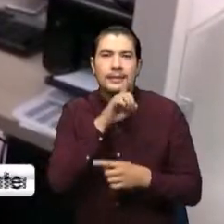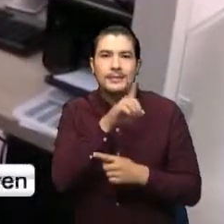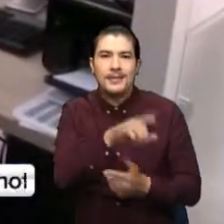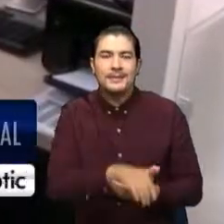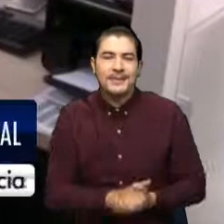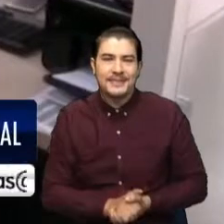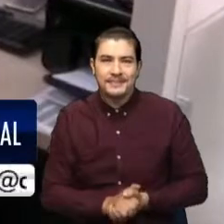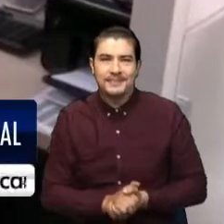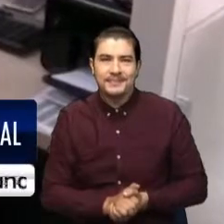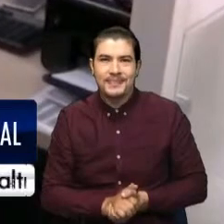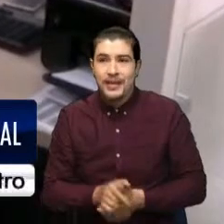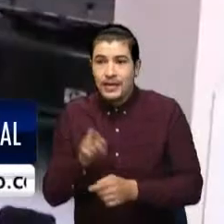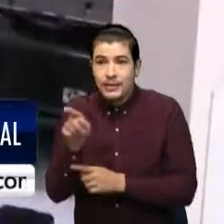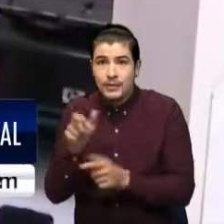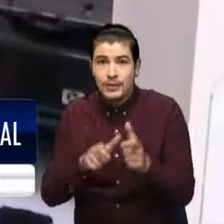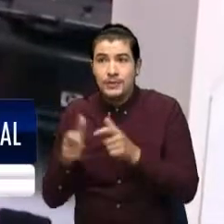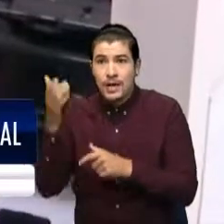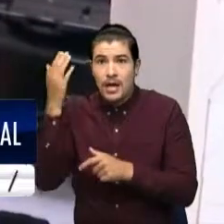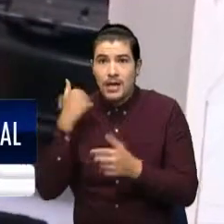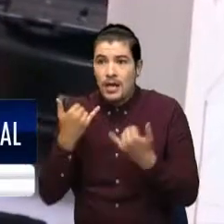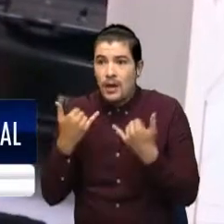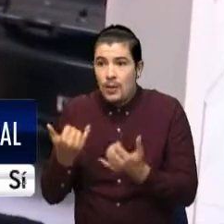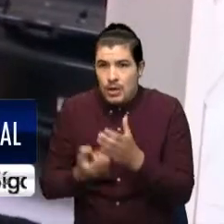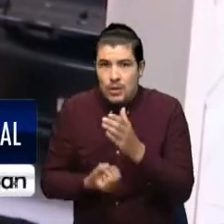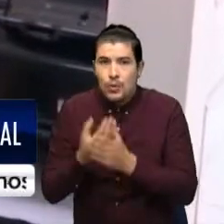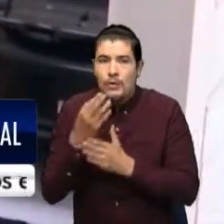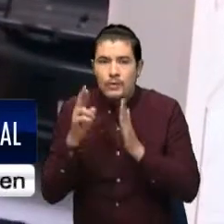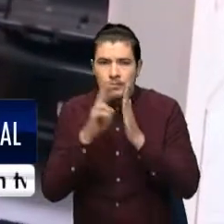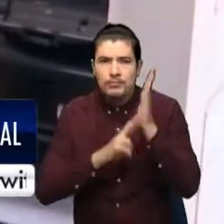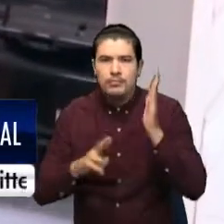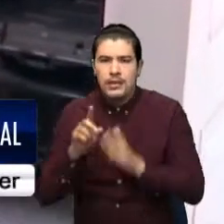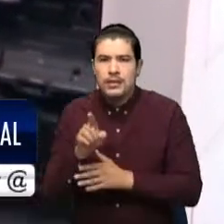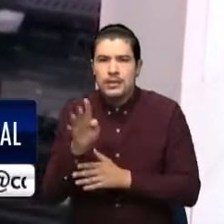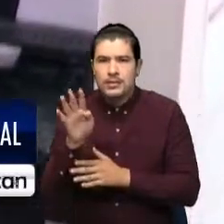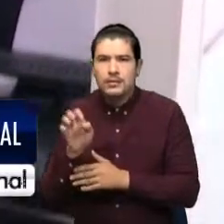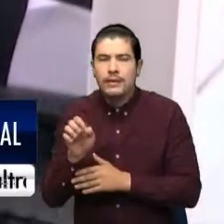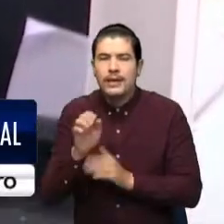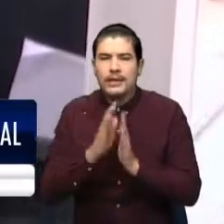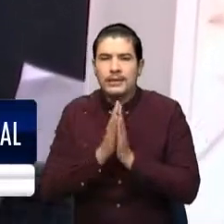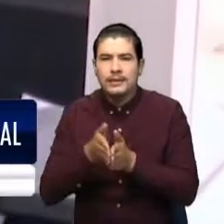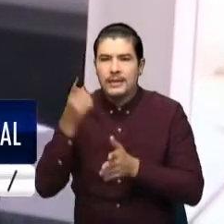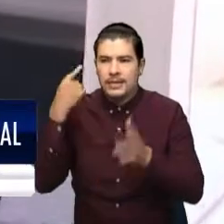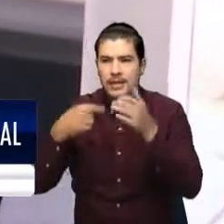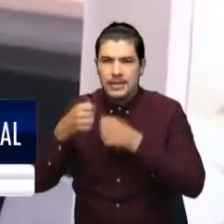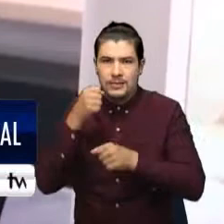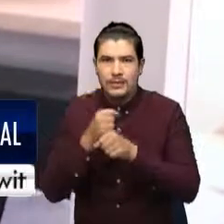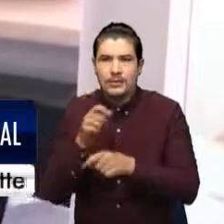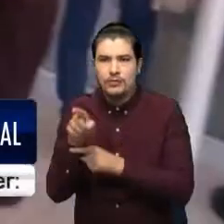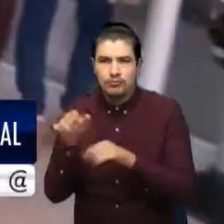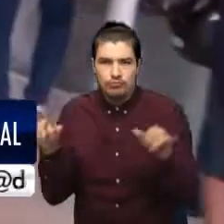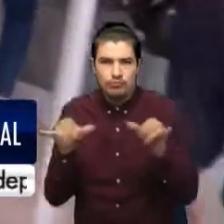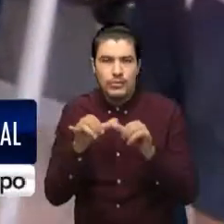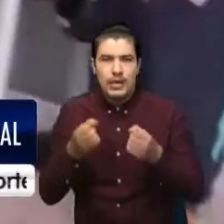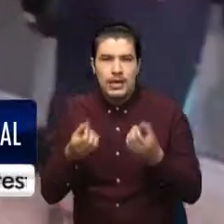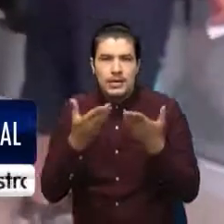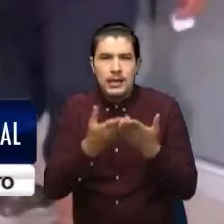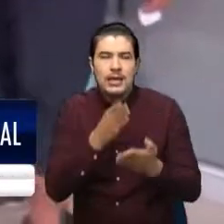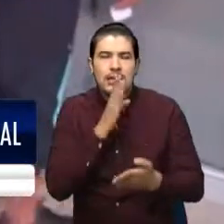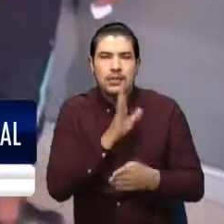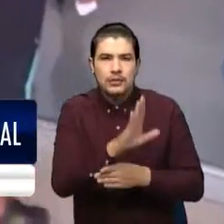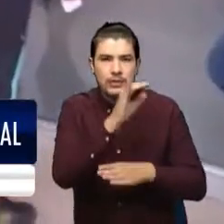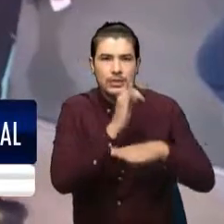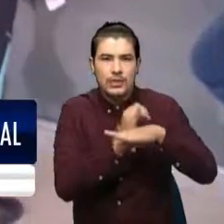contribuyentes cuyos predios fueron actualizados con la resolución del 19 diciembre del año pasado expedida por el instituto